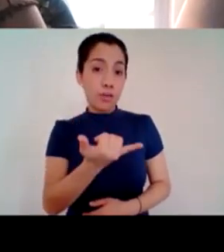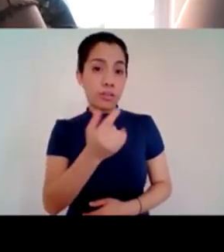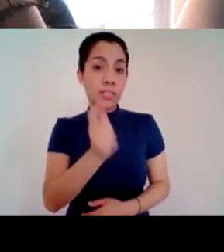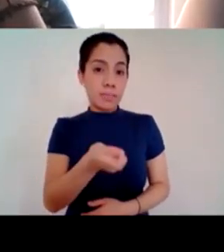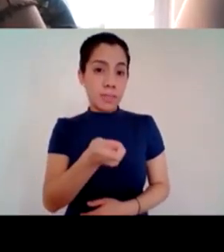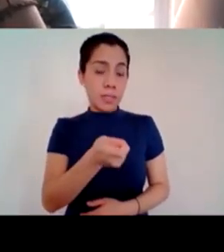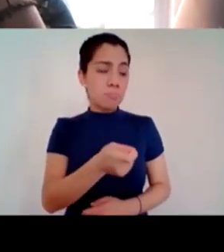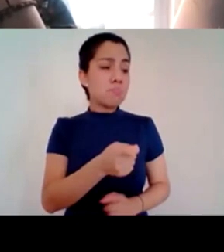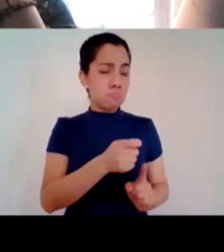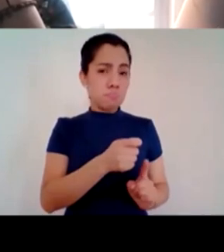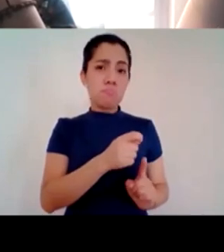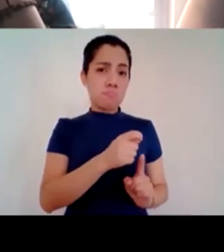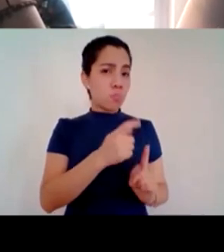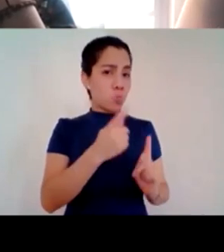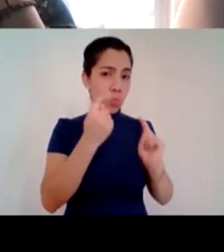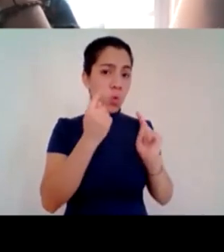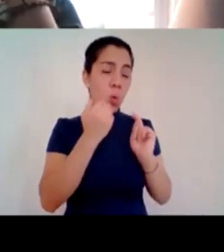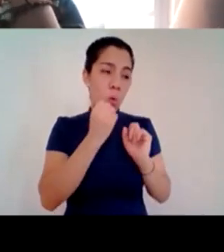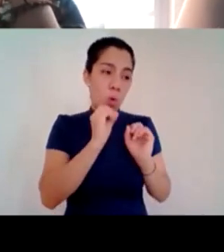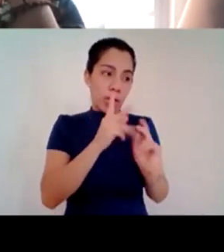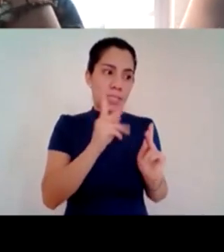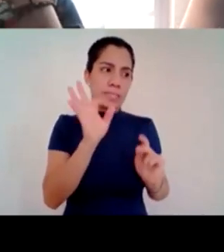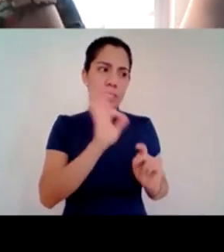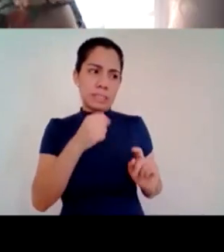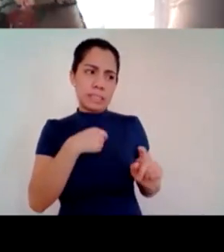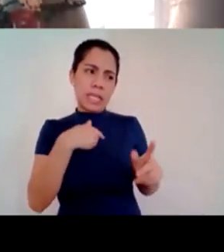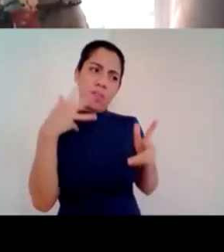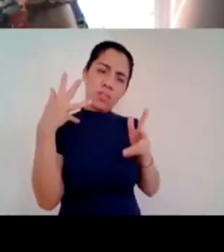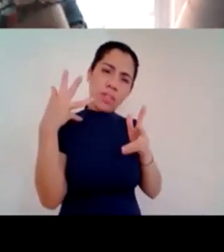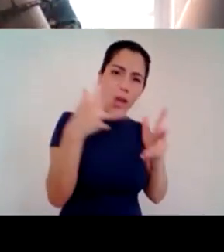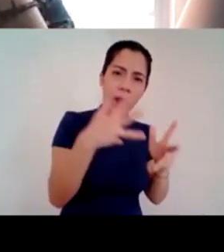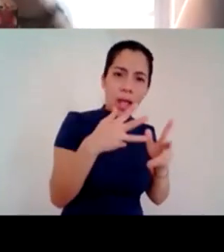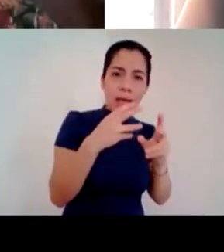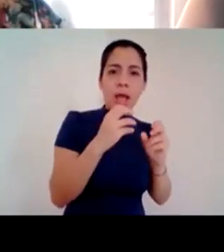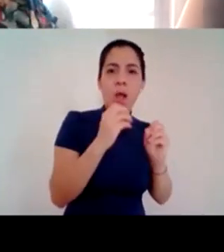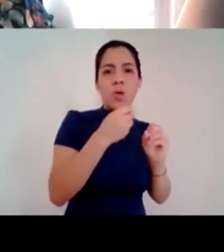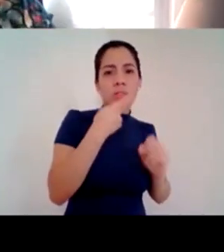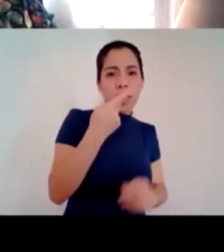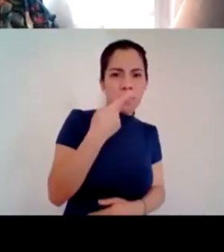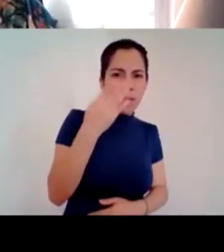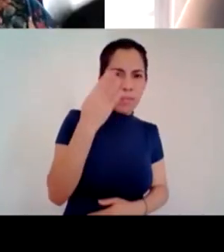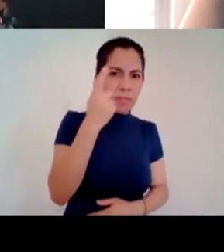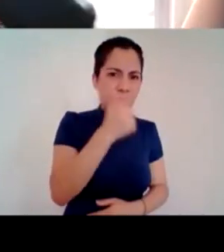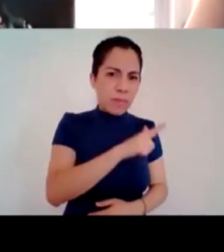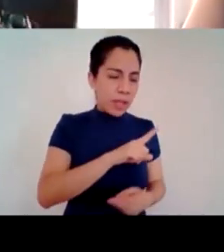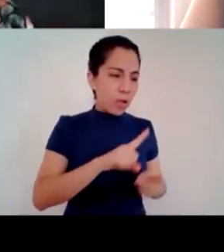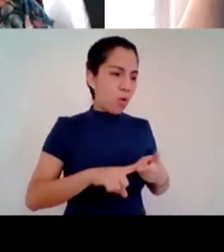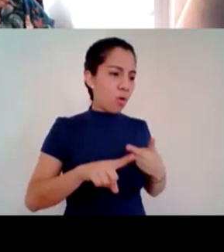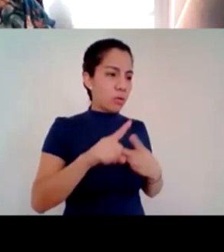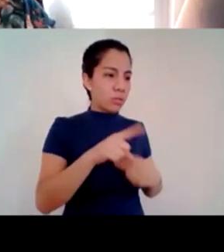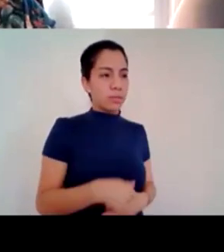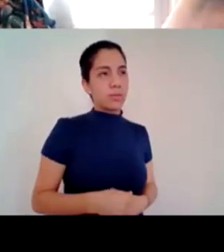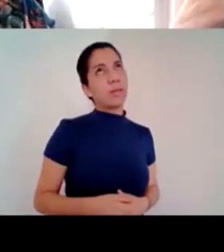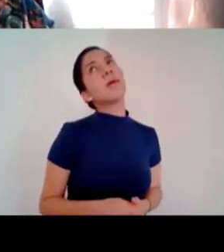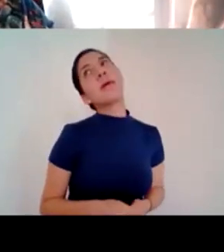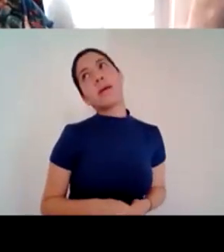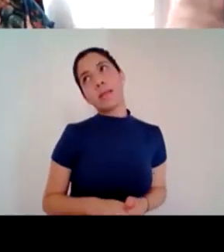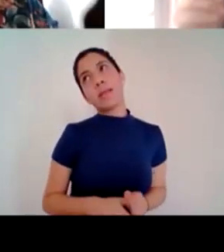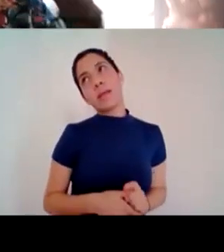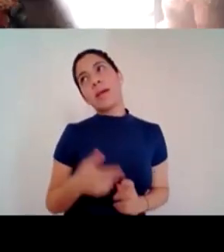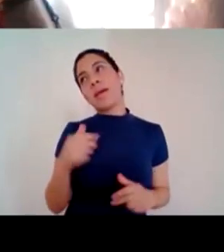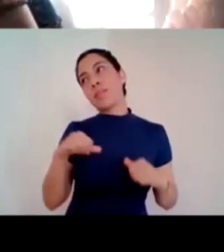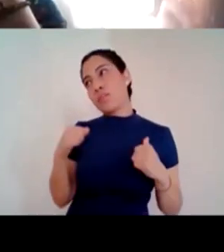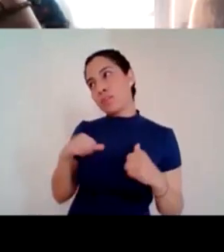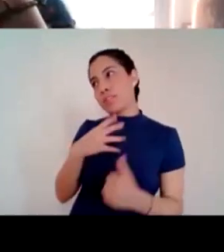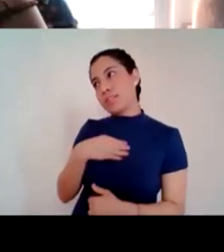cuando hacemos cualquier cosa así de que te hablé feo que te puse los ojos en blanco porque soy adolescente y esas cosas la